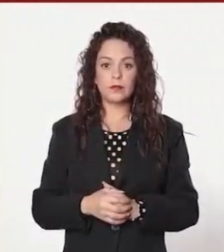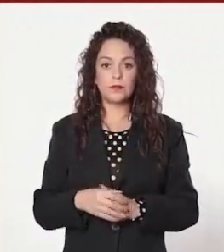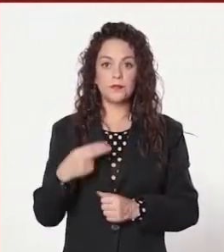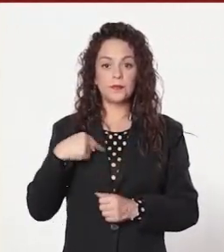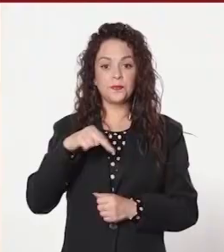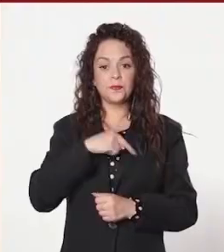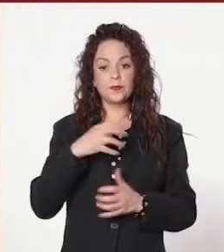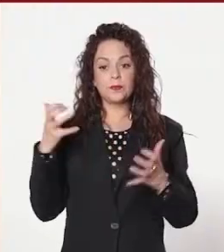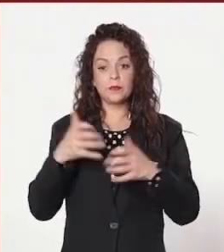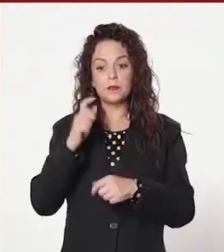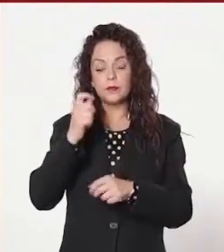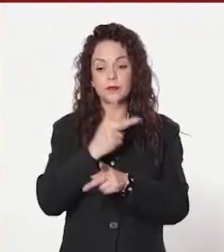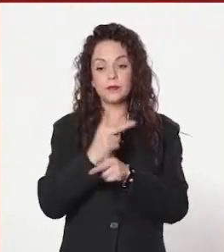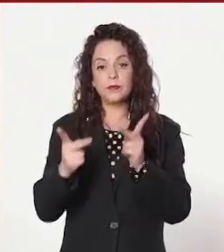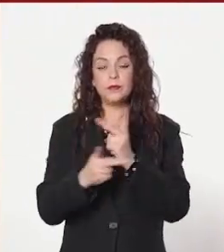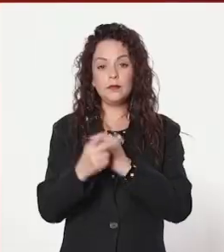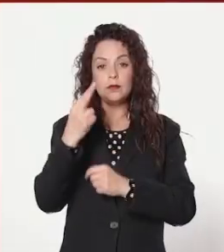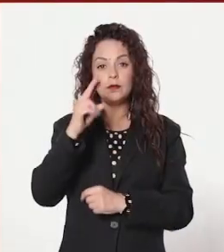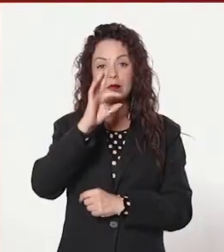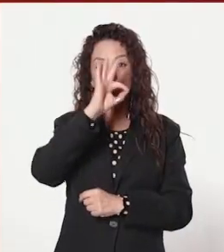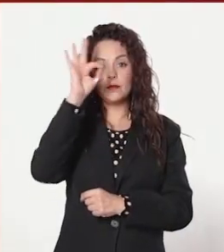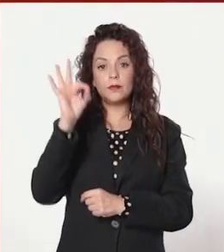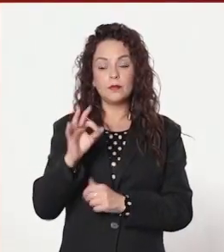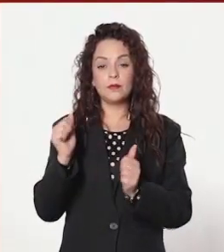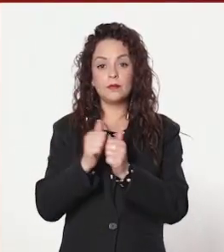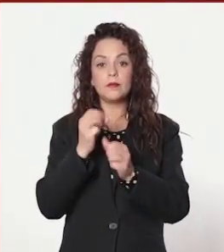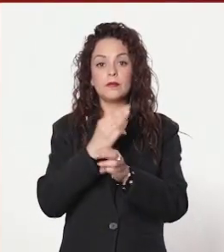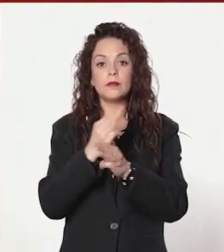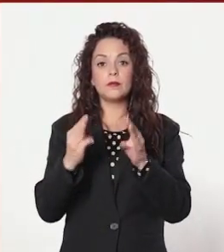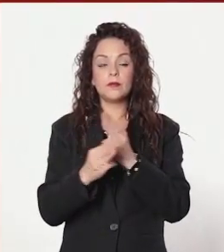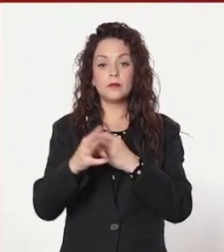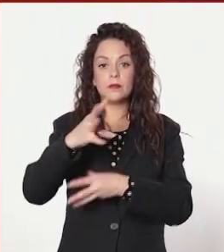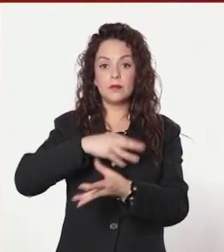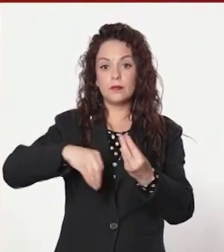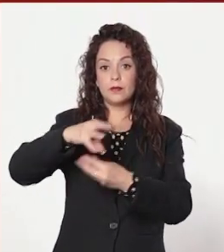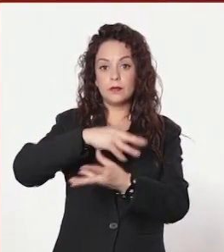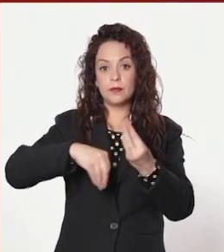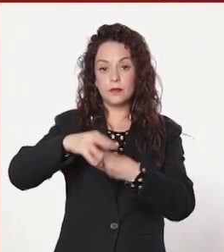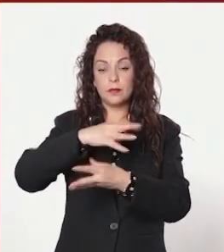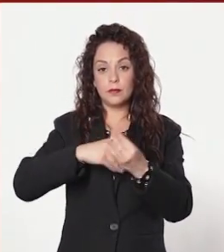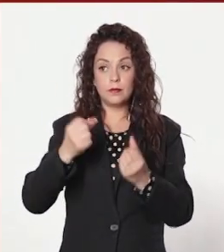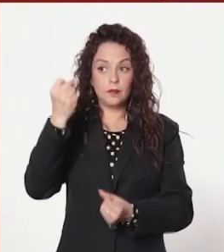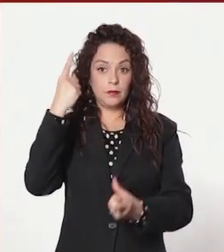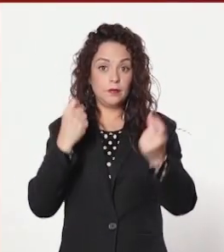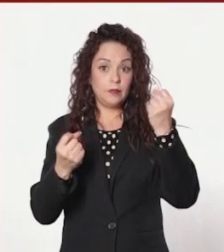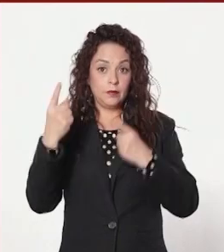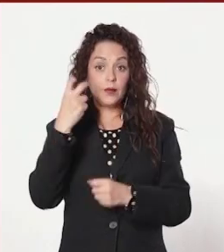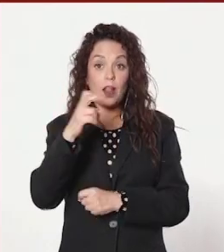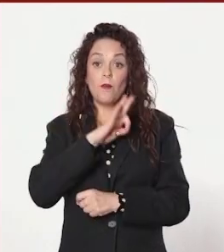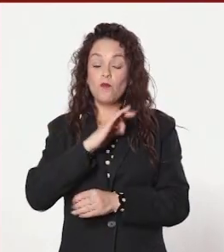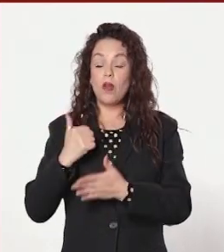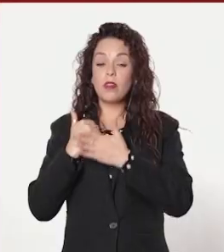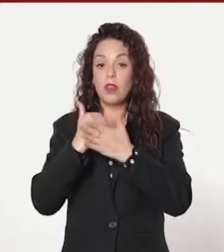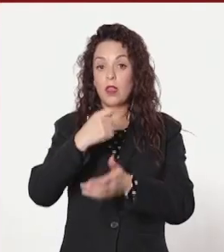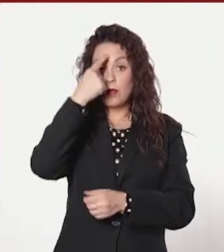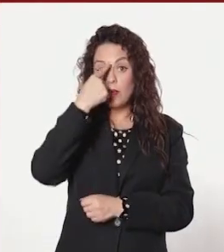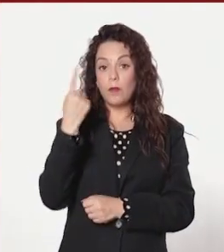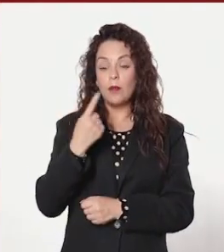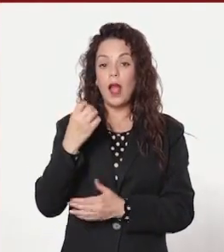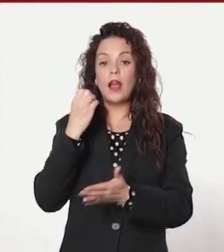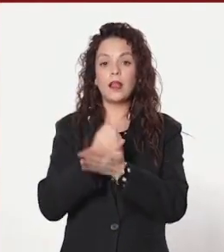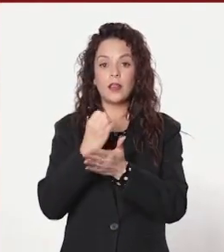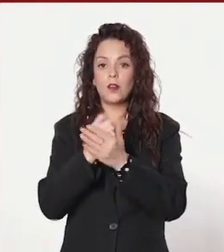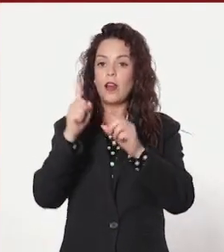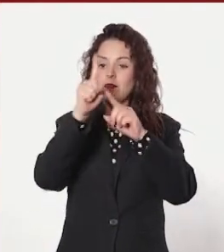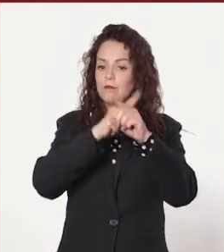productos desde 25% de contenido reciclado hasta 100% de contenido reciclado. Wow. En algunos, que esto ayuda a fomentar la economía circular